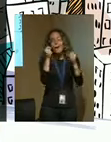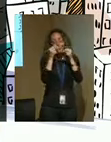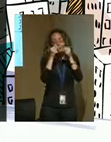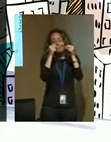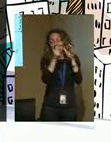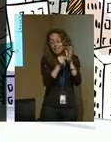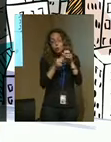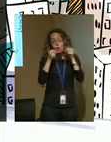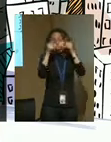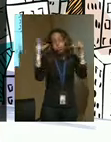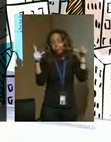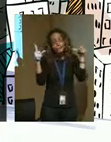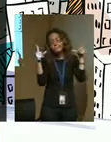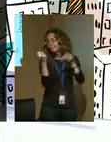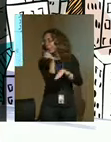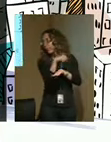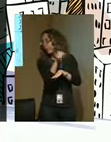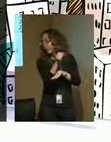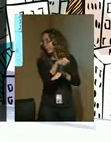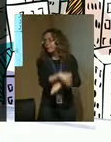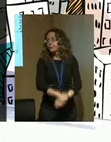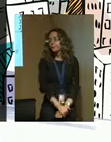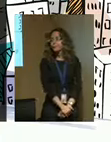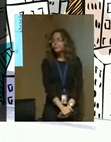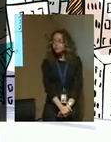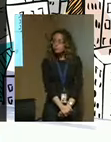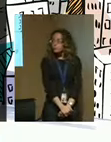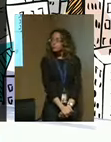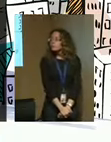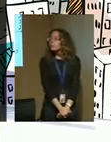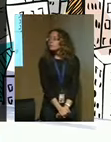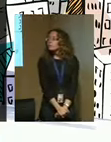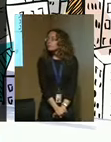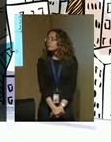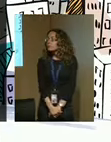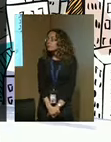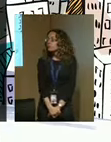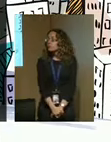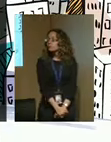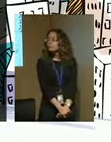datos. Gracias. Le contesto lo de la Defensoría.